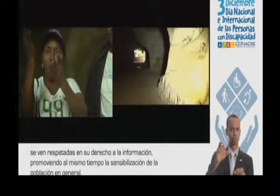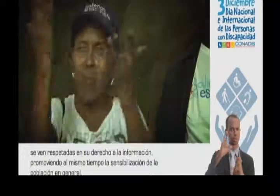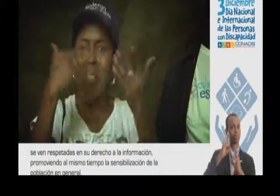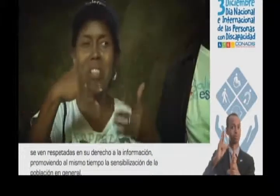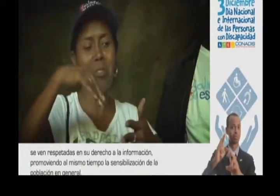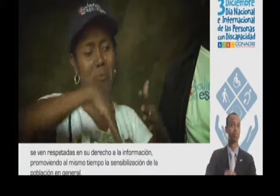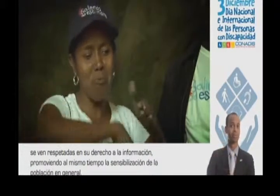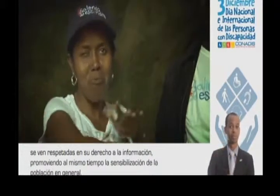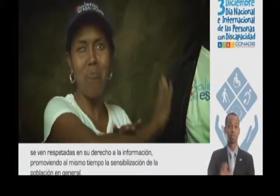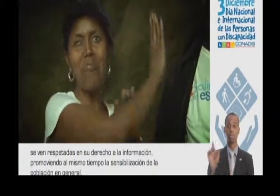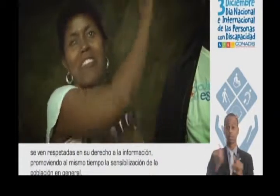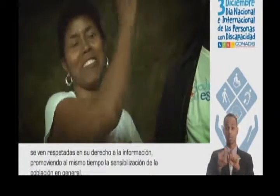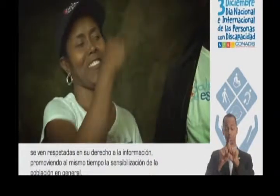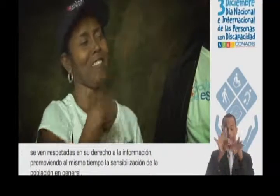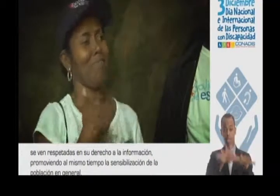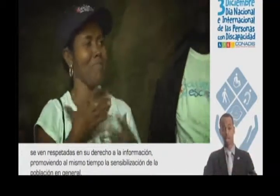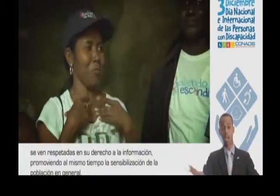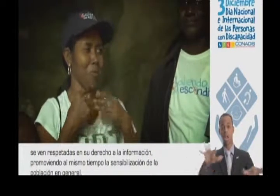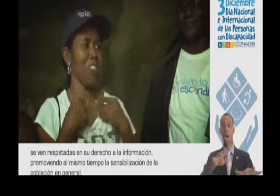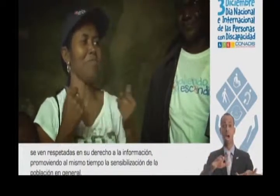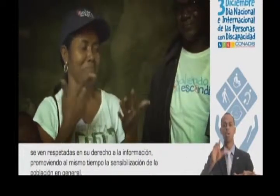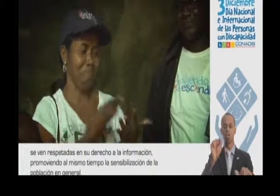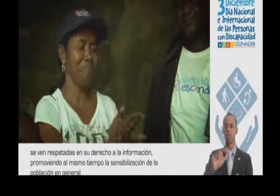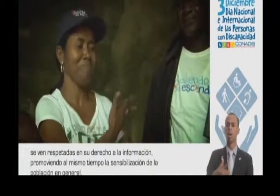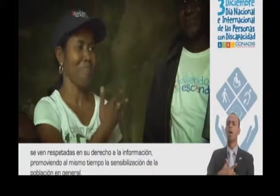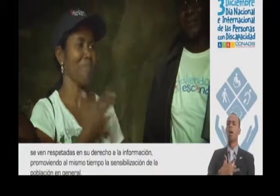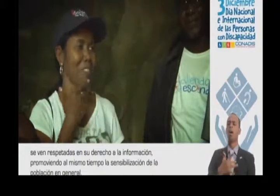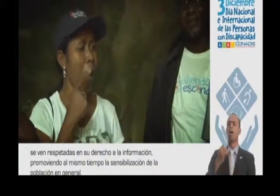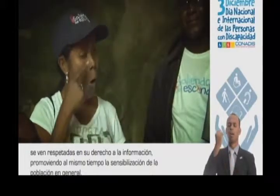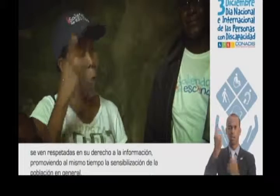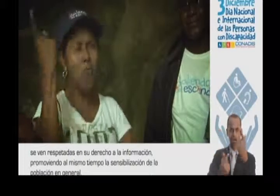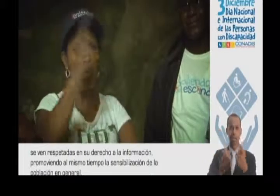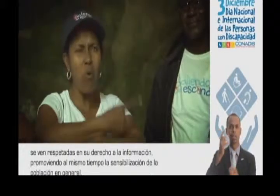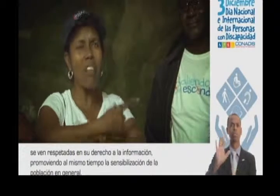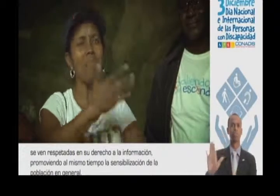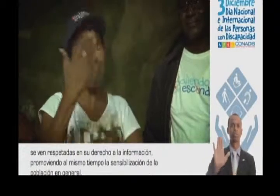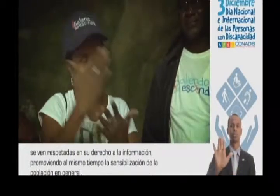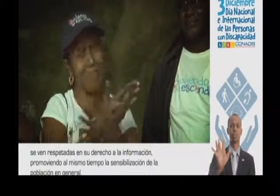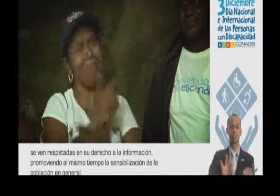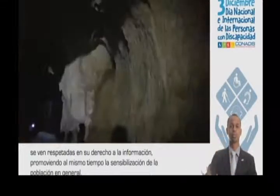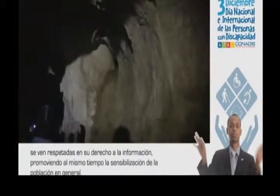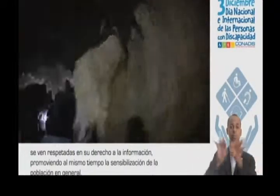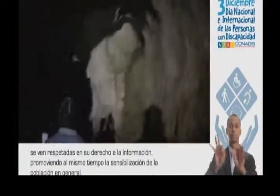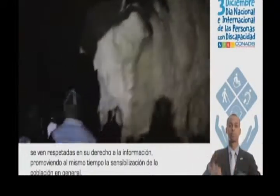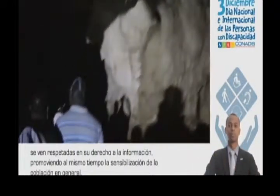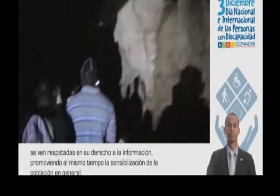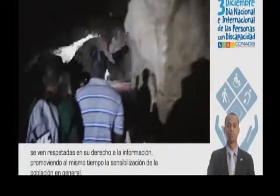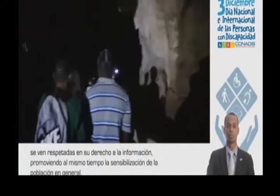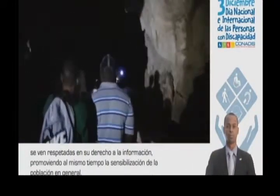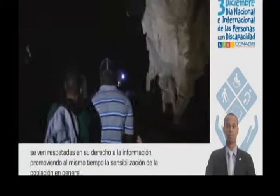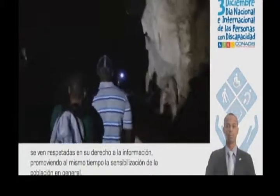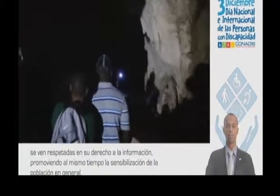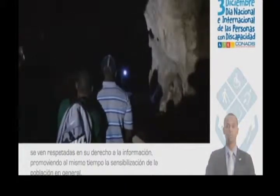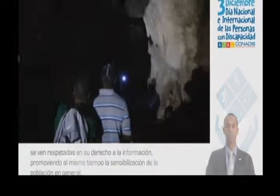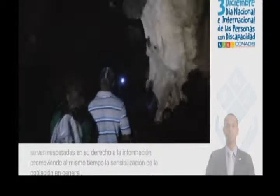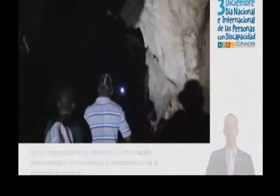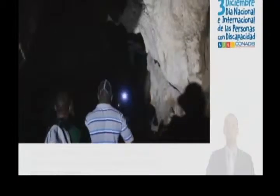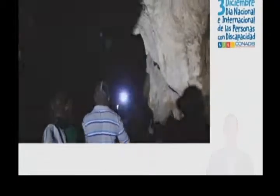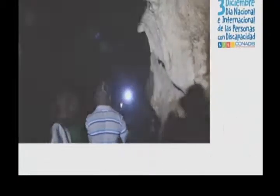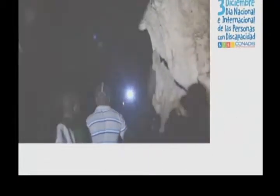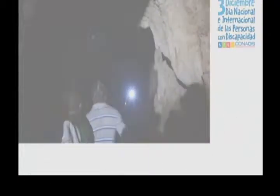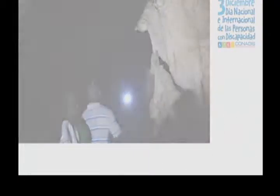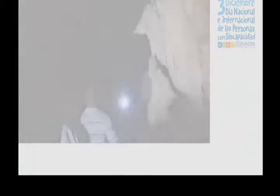esas capacidades todavía nos hacen falta. Un tema que en 2015 tuvo su auge, pero creemos que va a tener más en